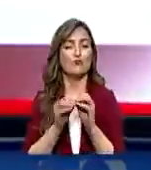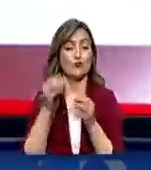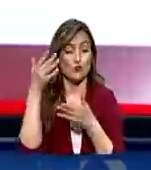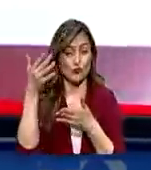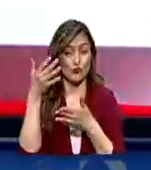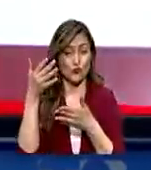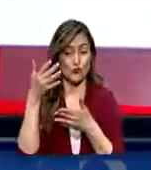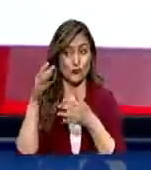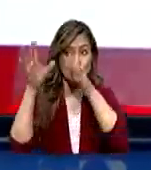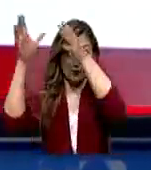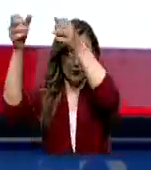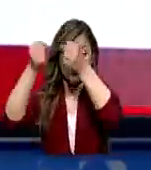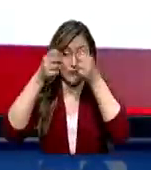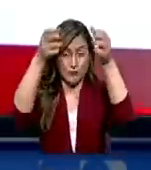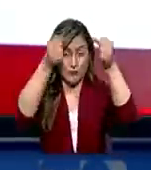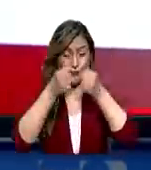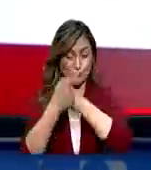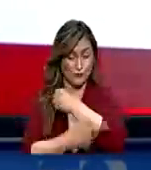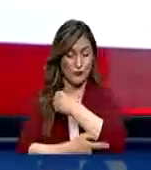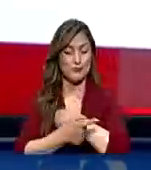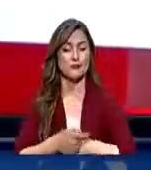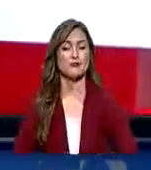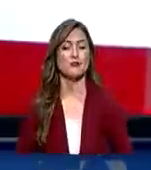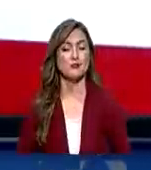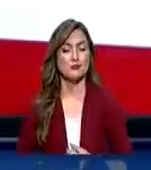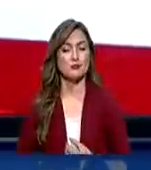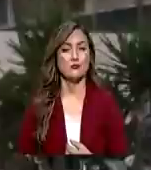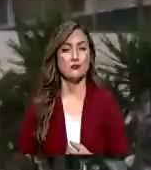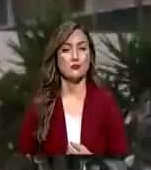propaganda y si se ha sancionado a los infractores.